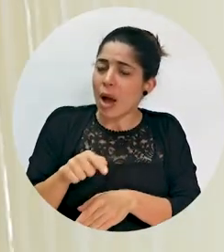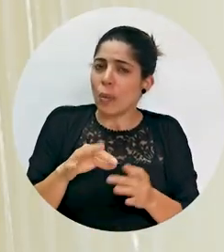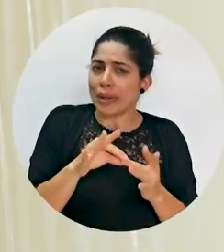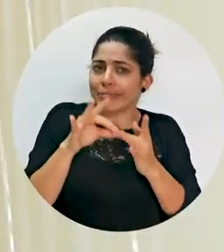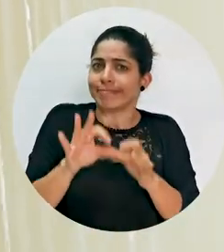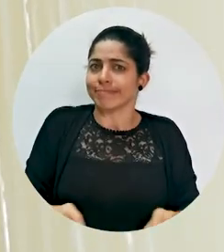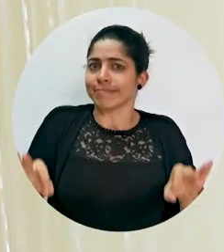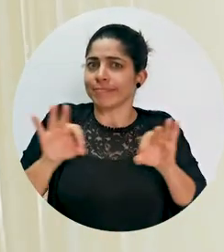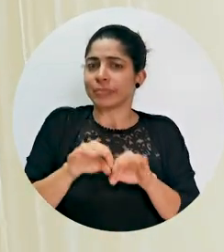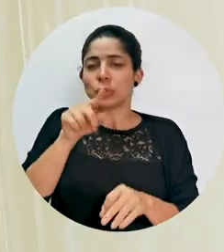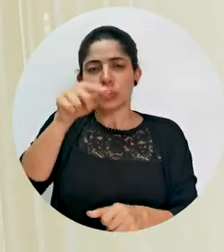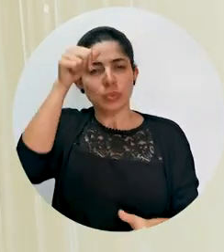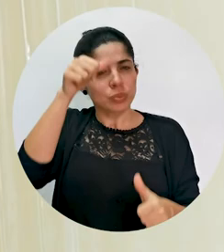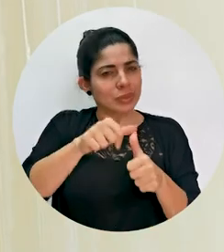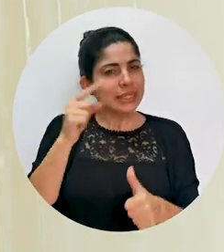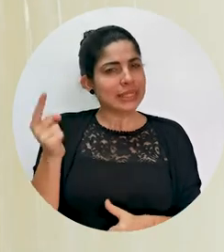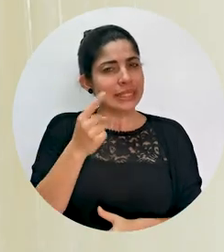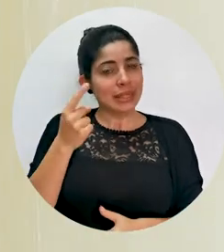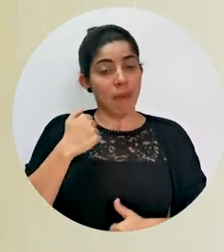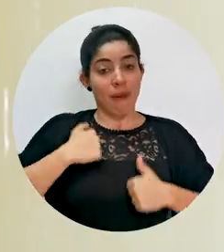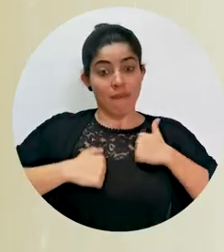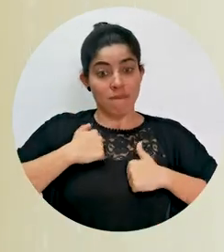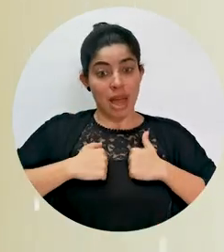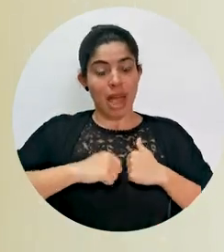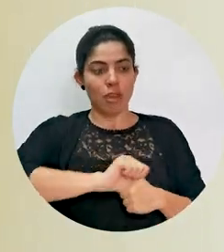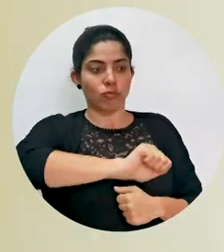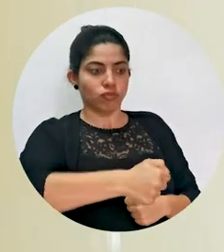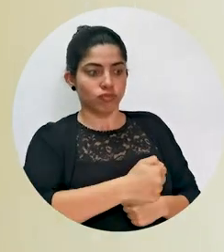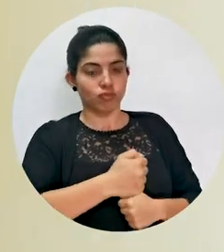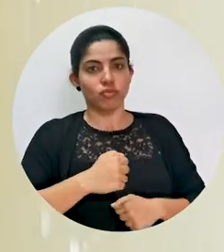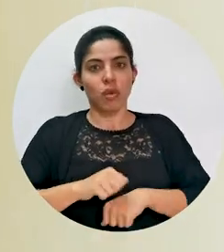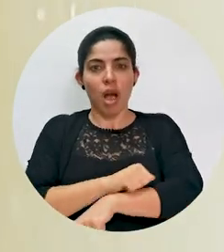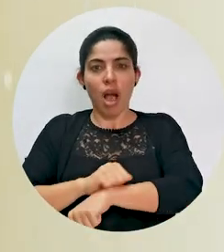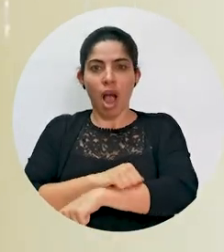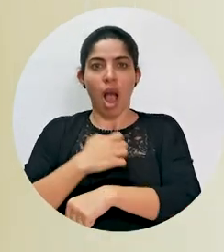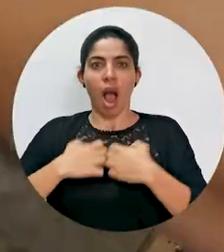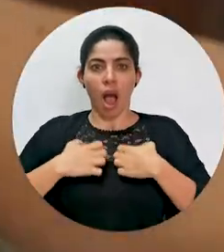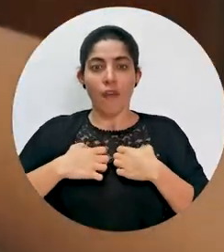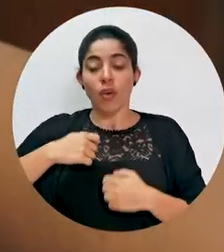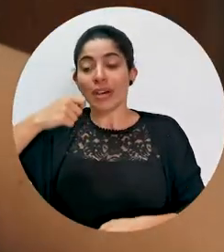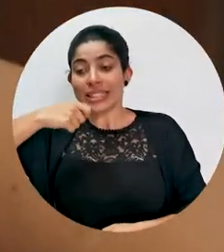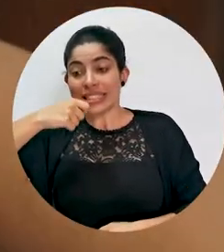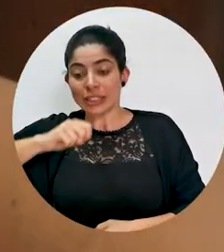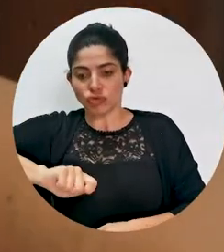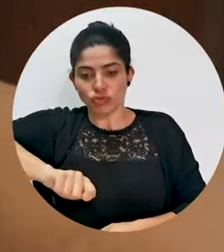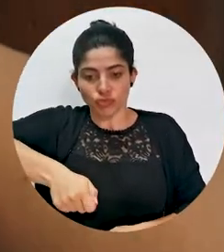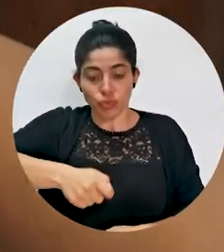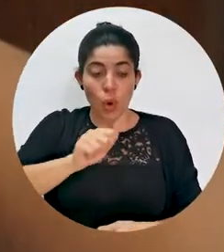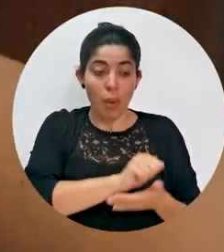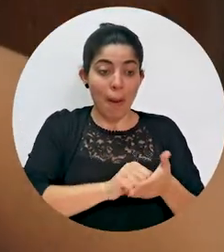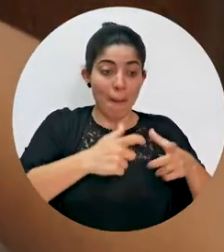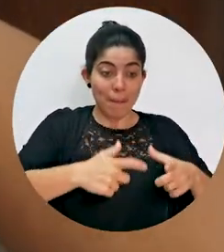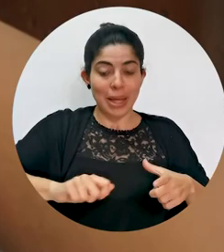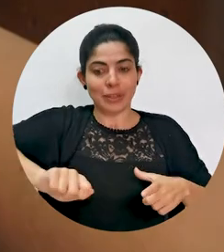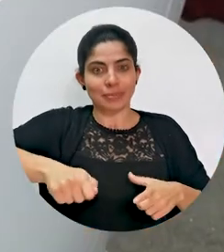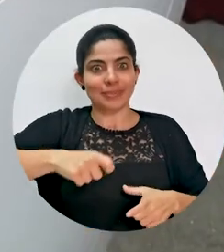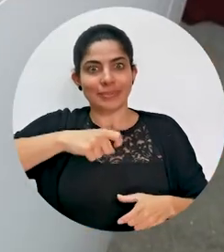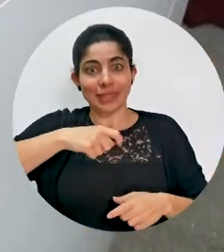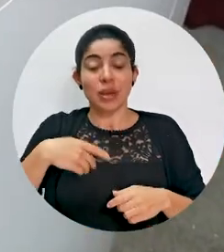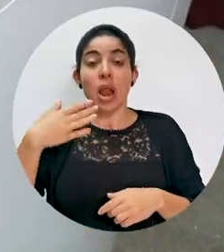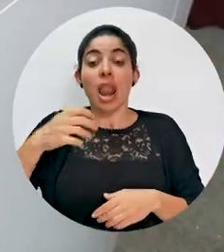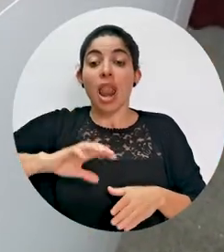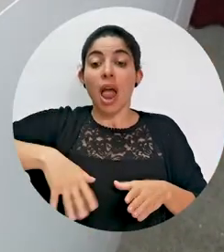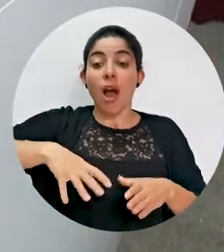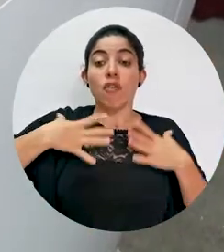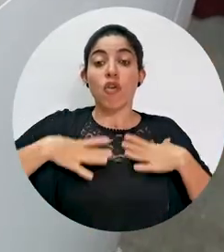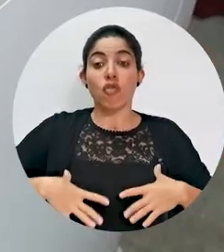bien esencial. Recuerde siempre, al bañarse, cerrar el tubo cuando se enjabona, cepilla los dientes o lava trastes. Lave